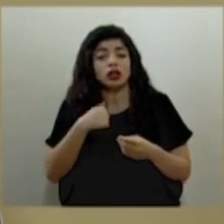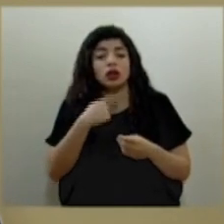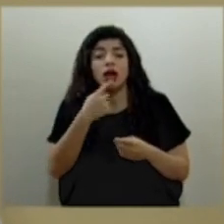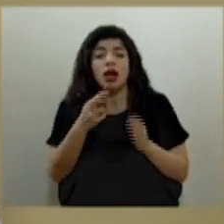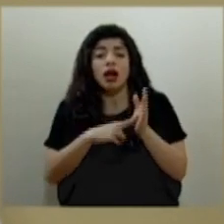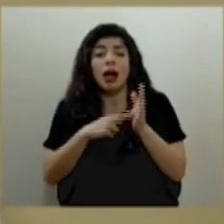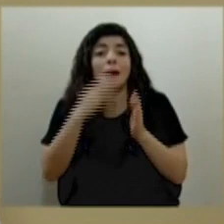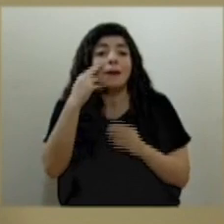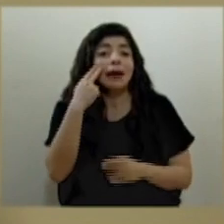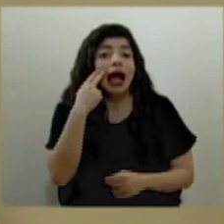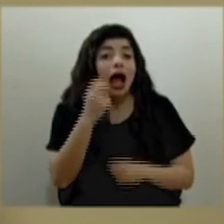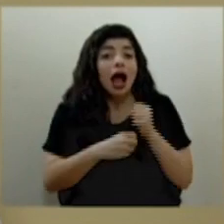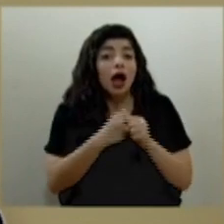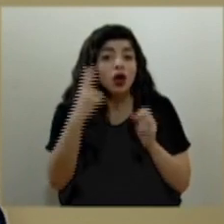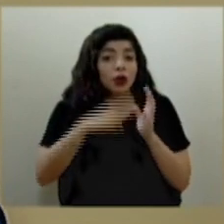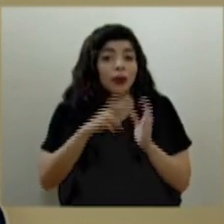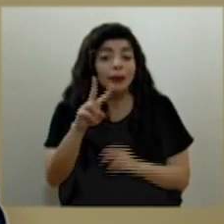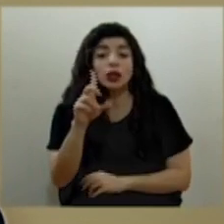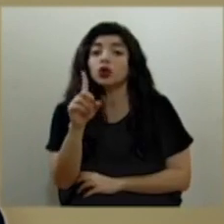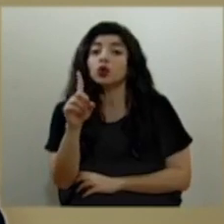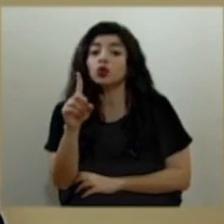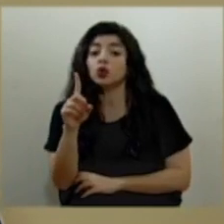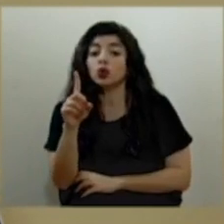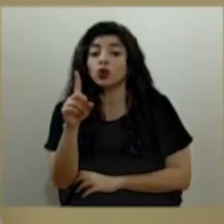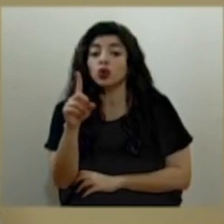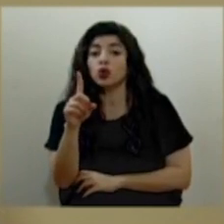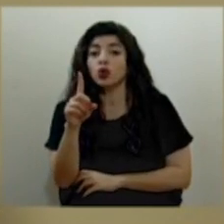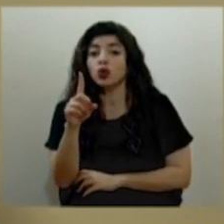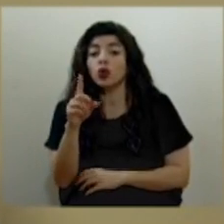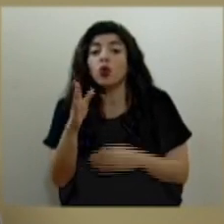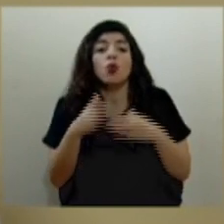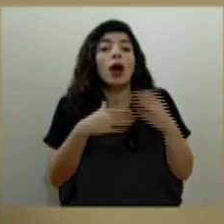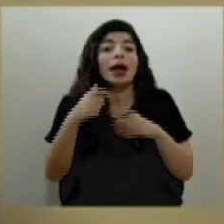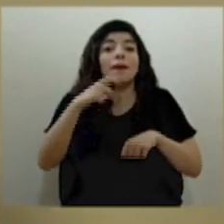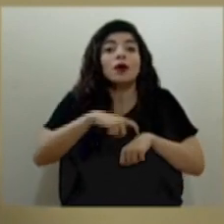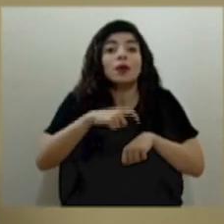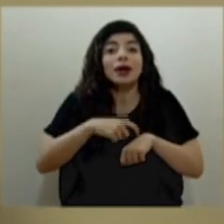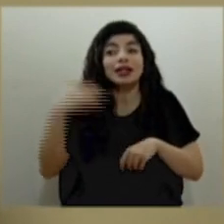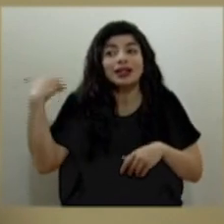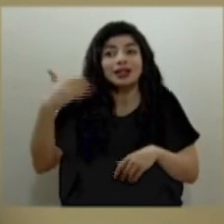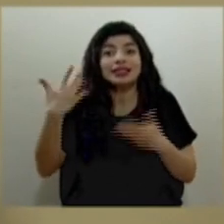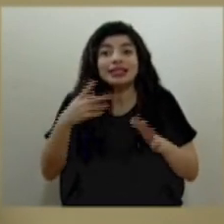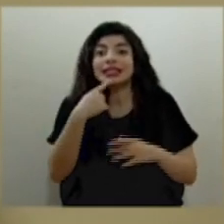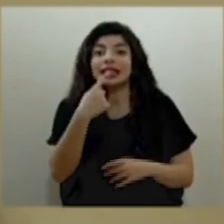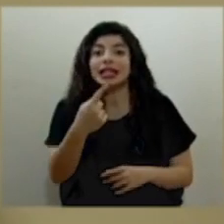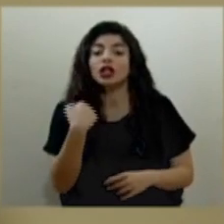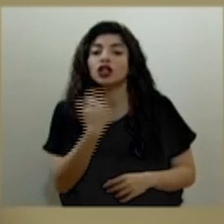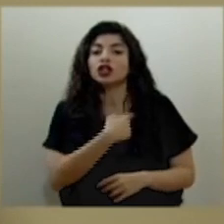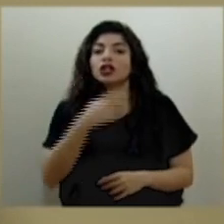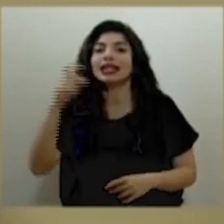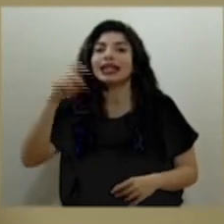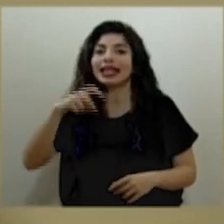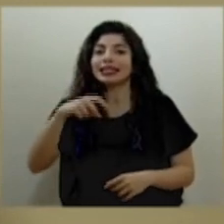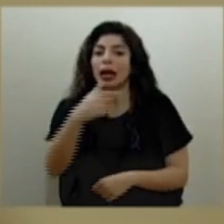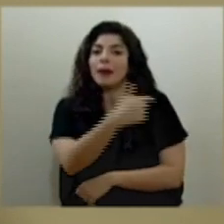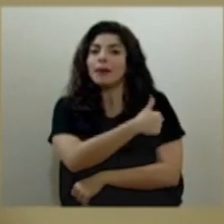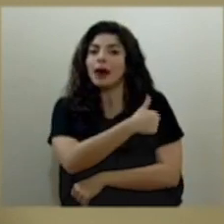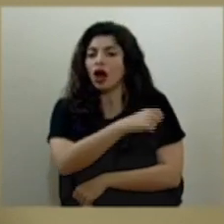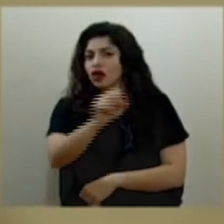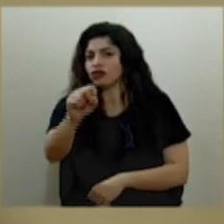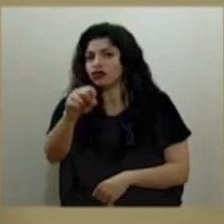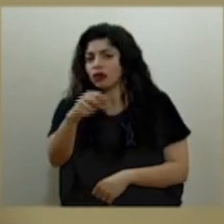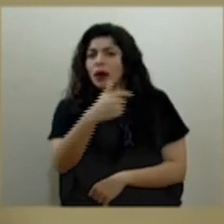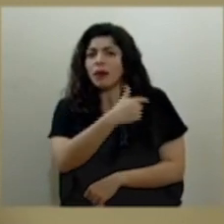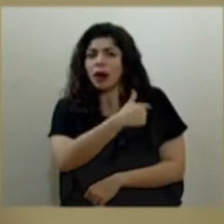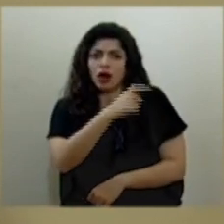vean que en el 2021, desde todo momento lo hemos dicho, ocupamos, sí claro, vacunar, porque ya